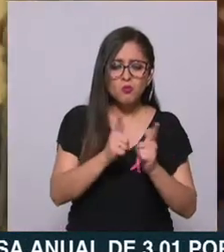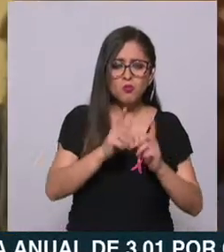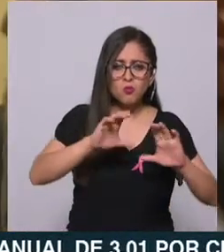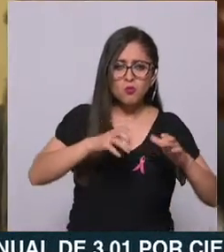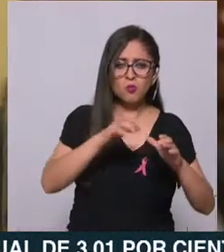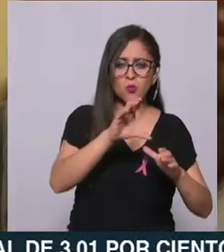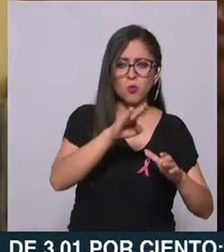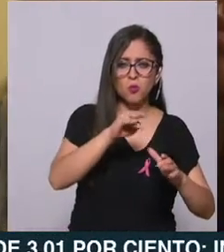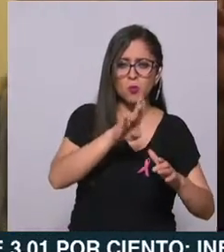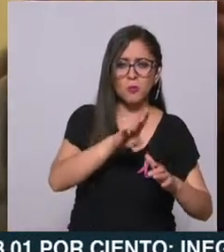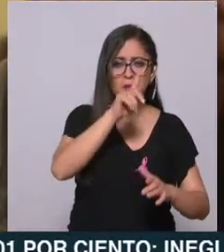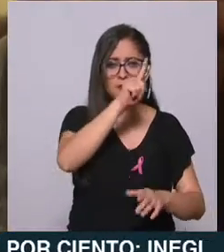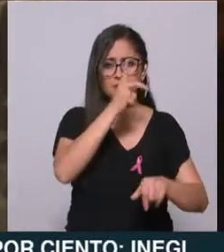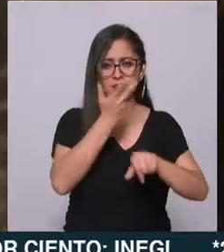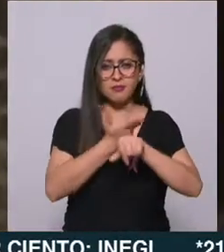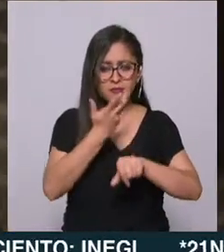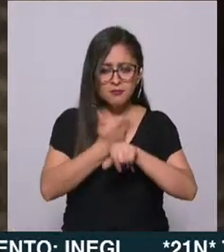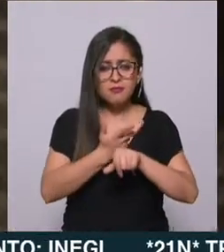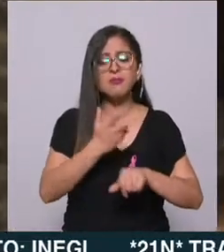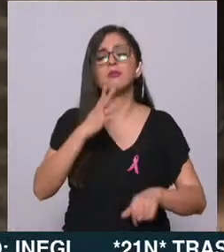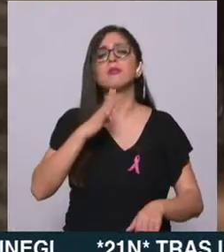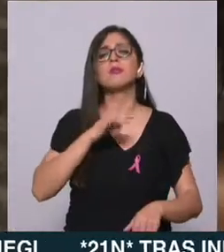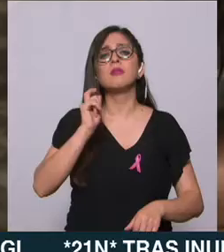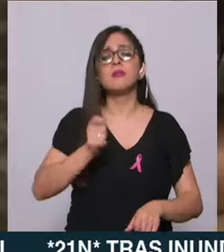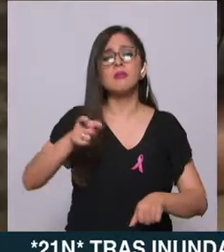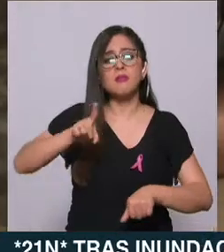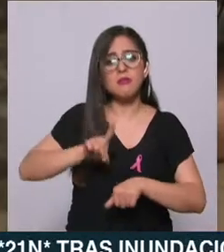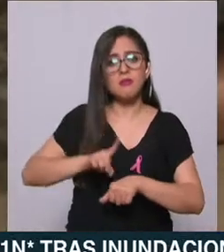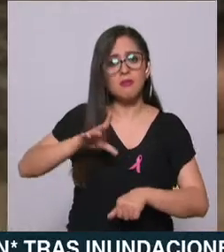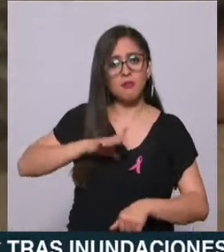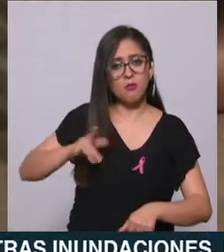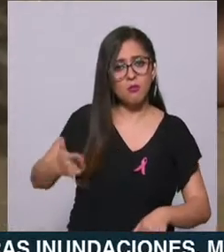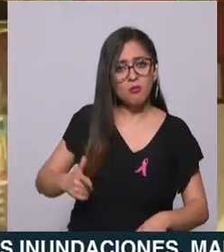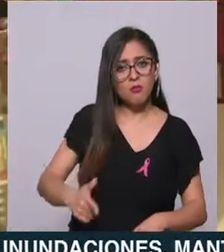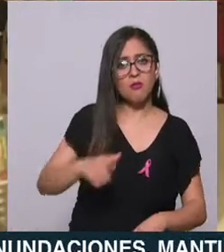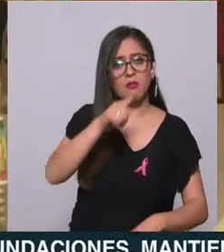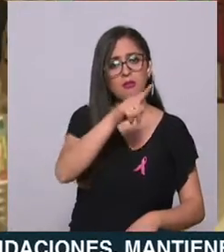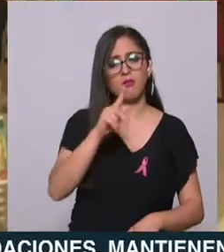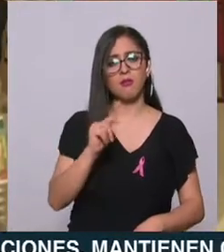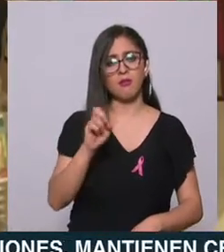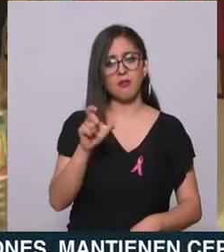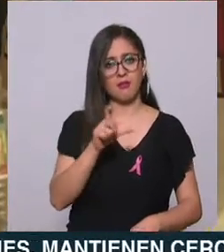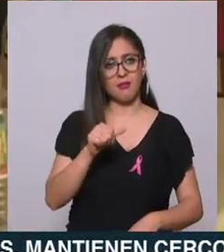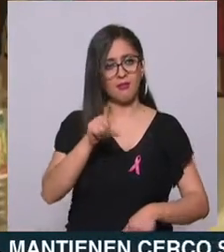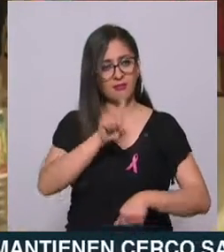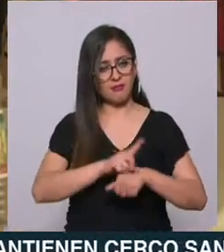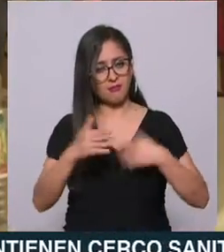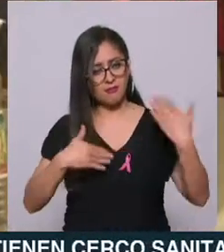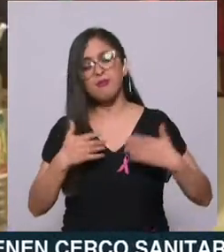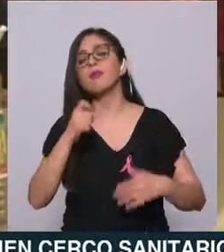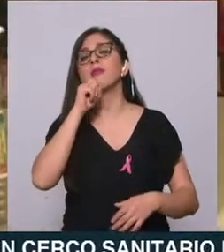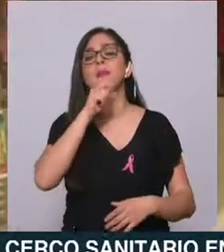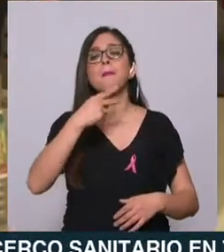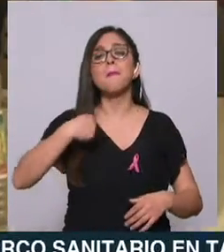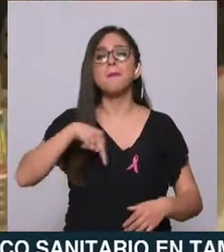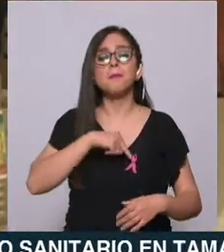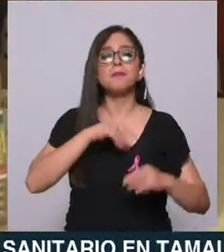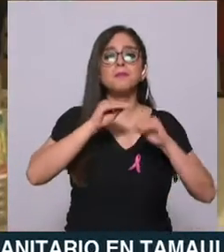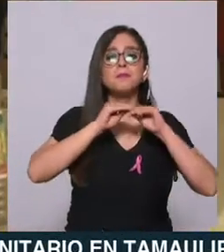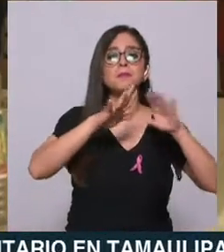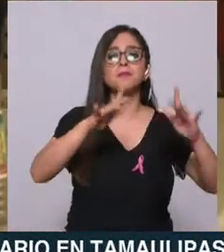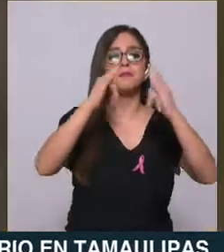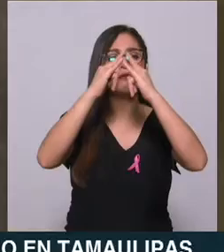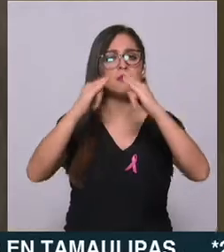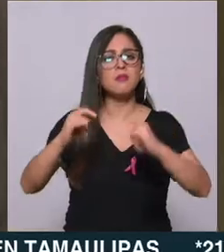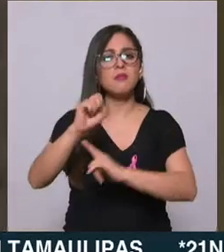Unidos. Tenemos el Día del Guanajuatense en Texas. Llevamos ferias de servicios, que